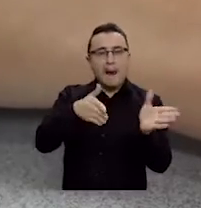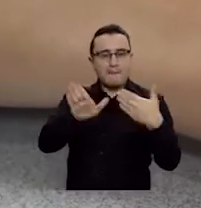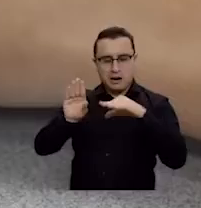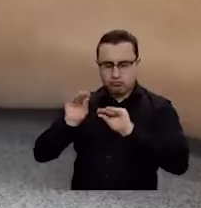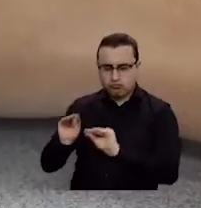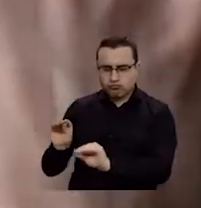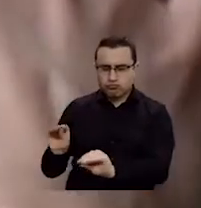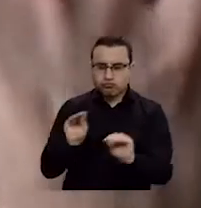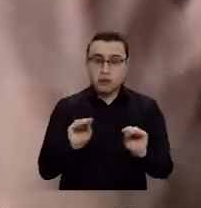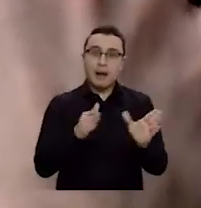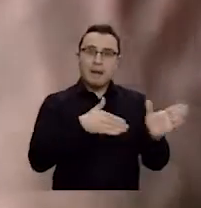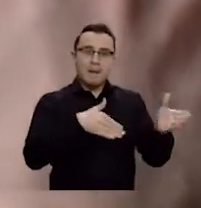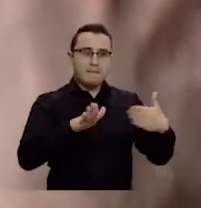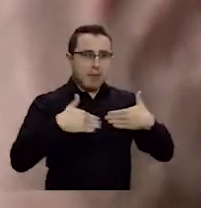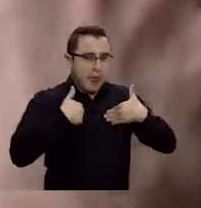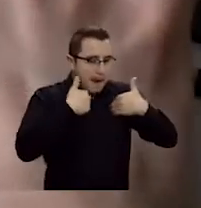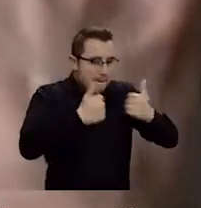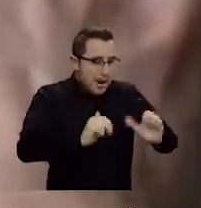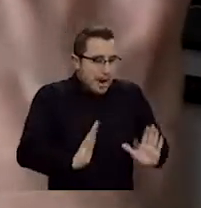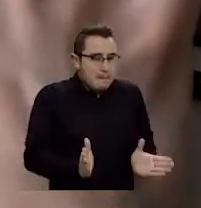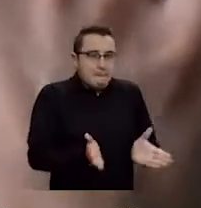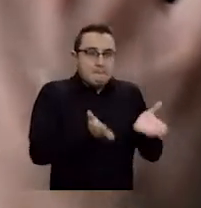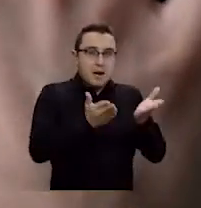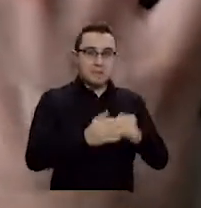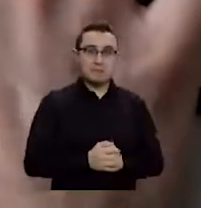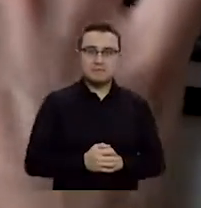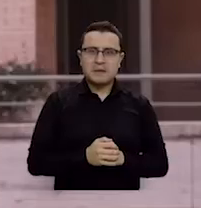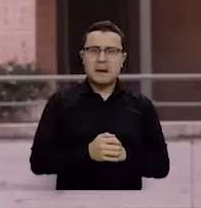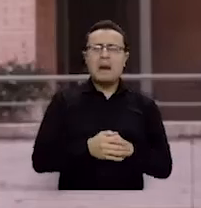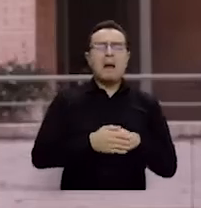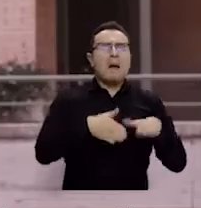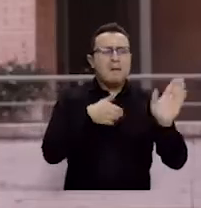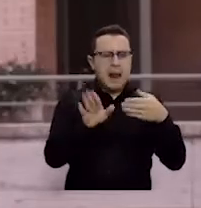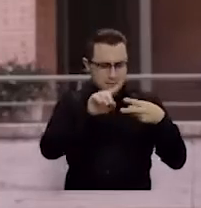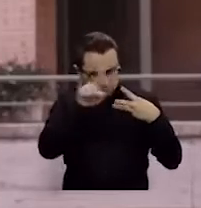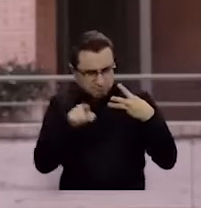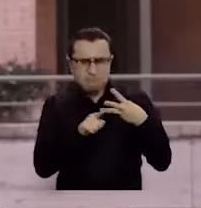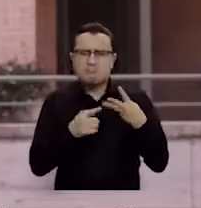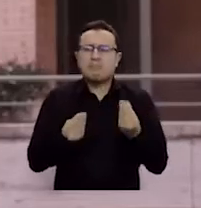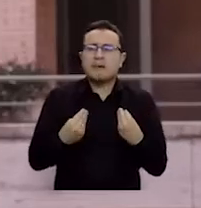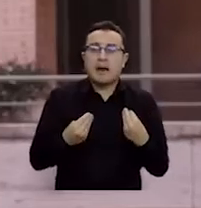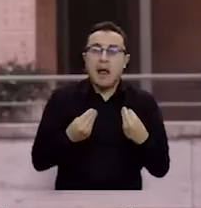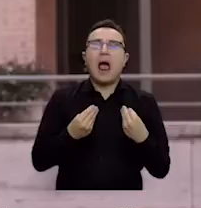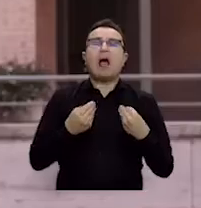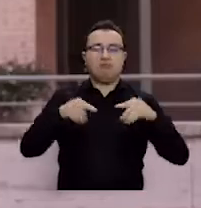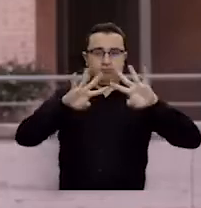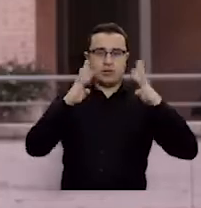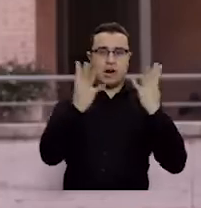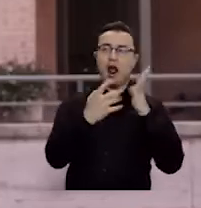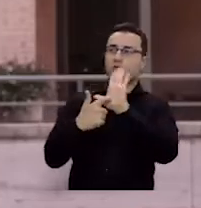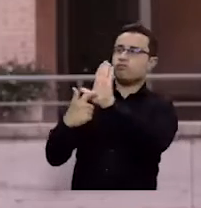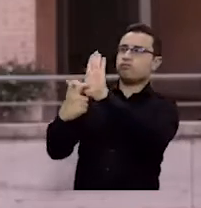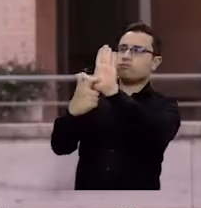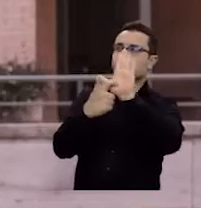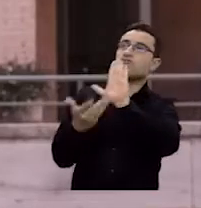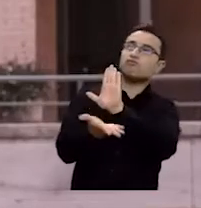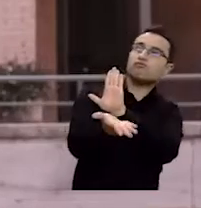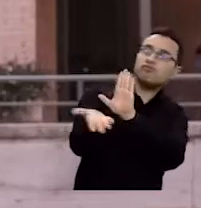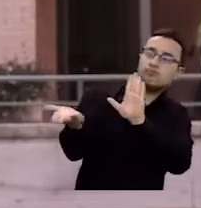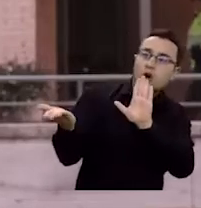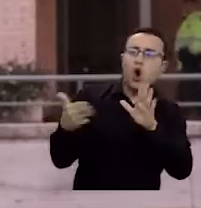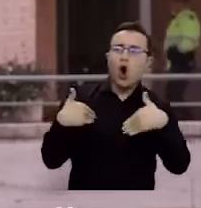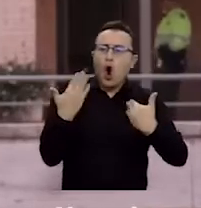Humano, el Plan de Capacitación y el Plan de Bienestar e Incentivos. Con estos planes se busca que la entidad le muestre